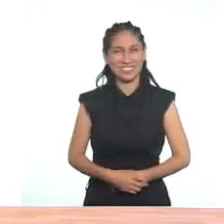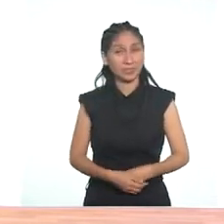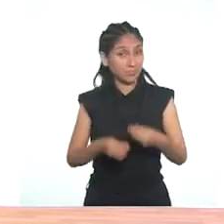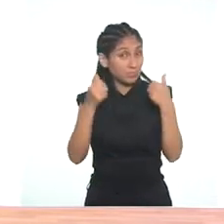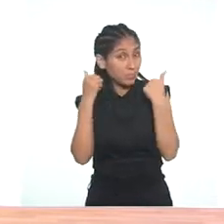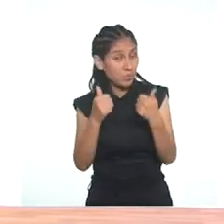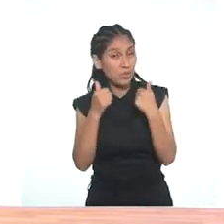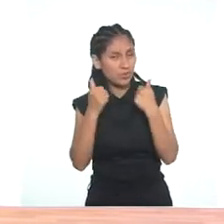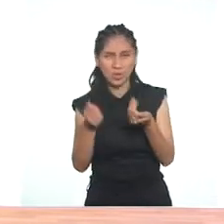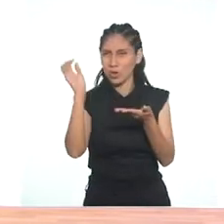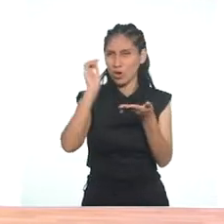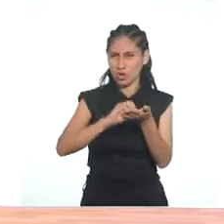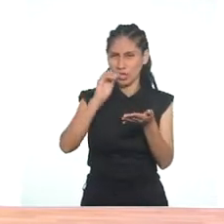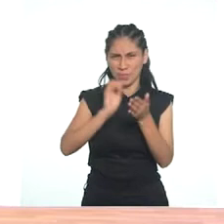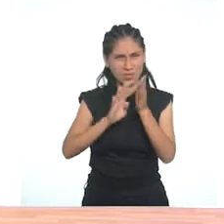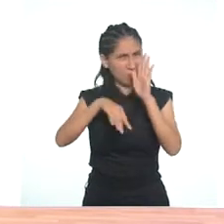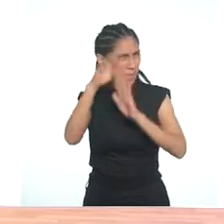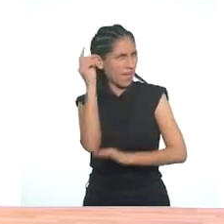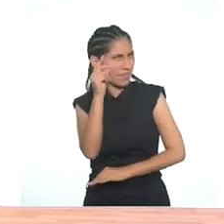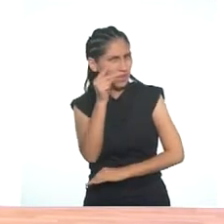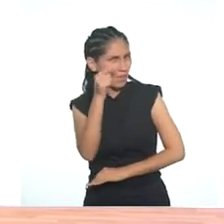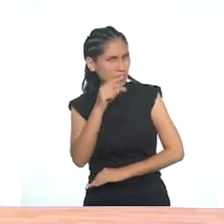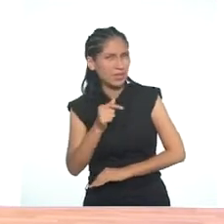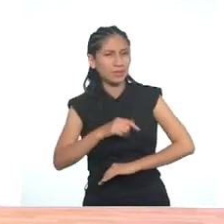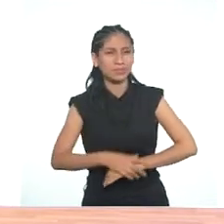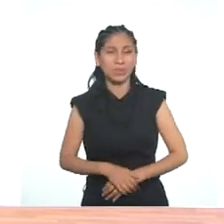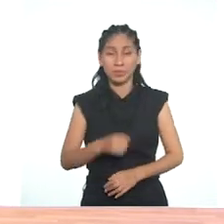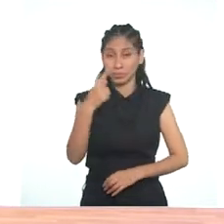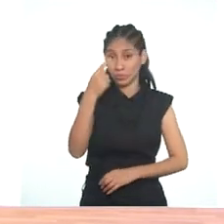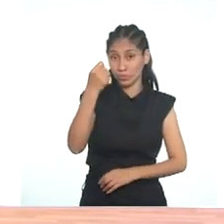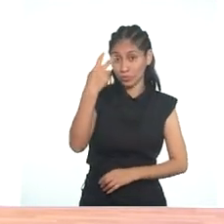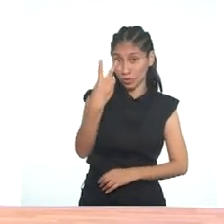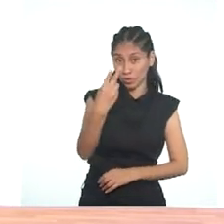1, 2, 3, 4, 5, 6 y 7. Correcto. Una más, un poquito más rápido. Va.